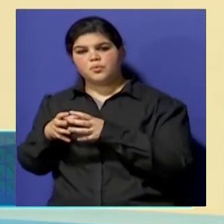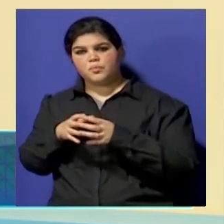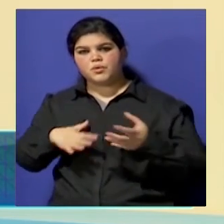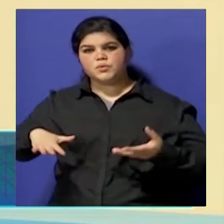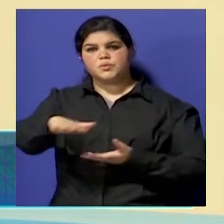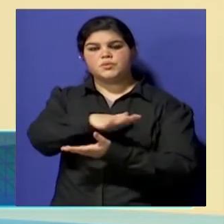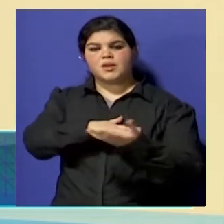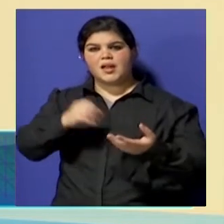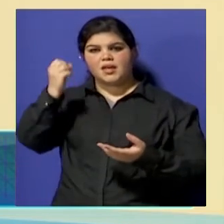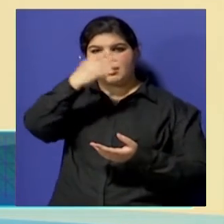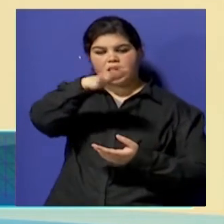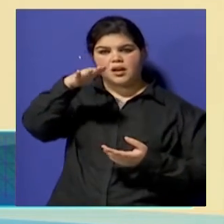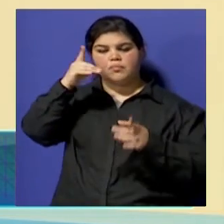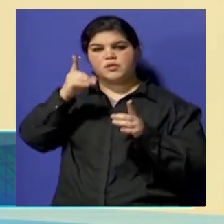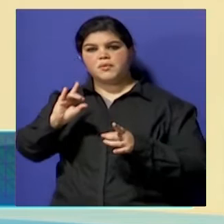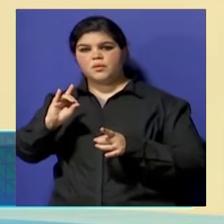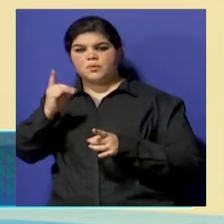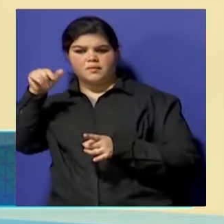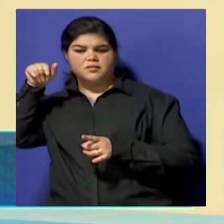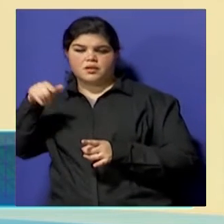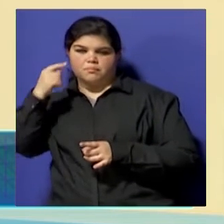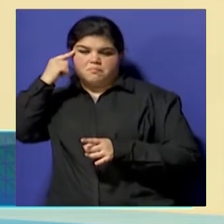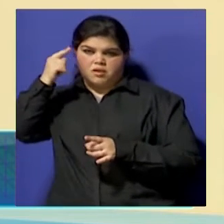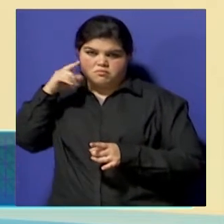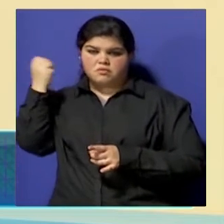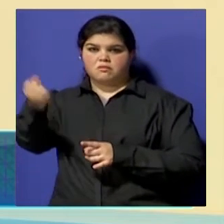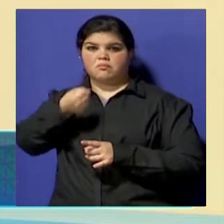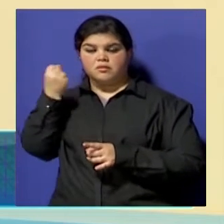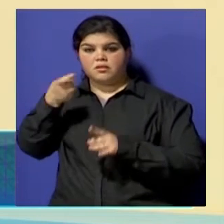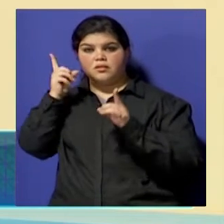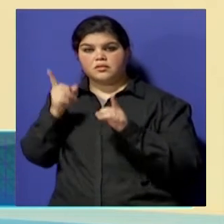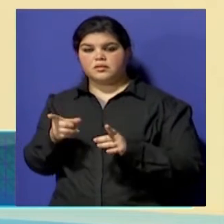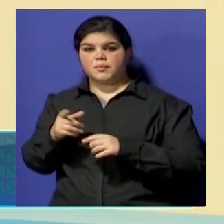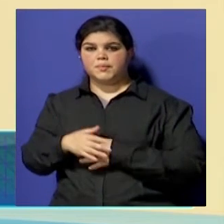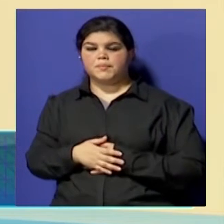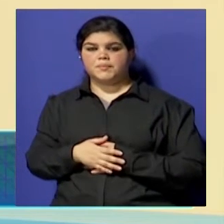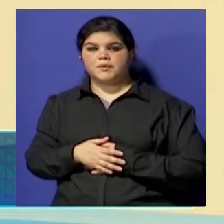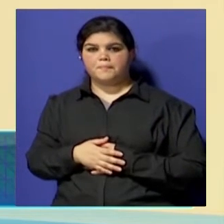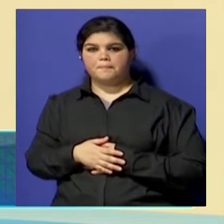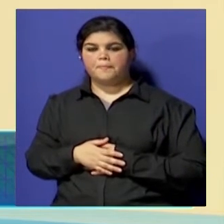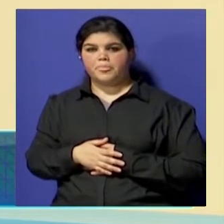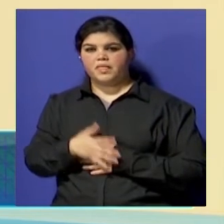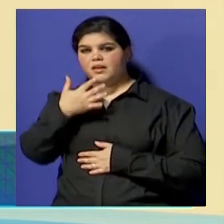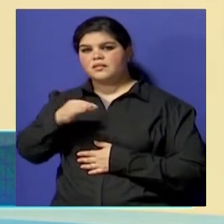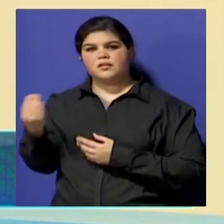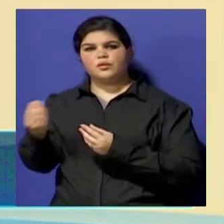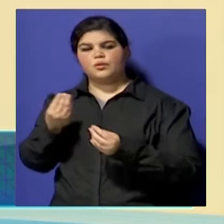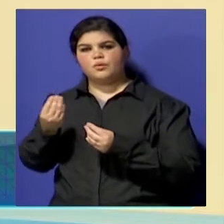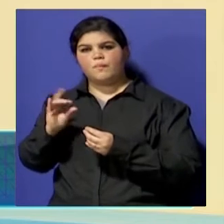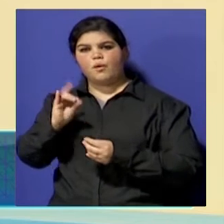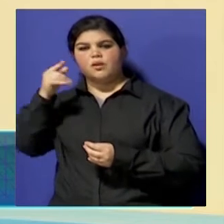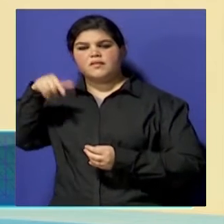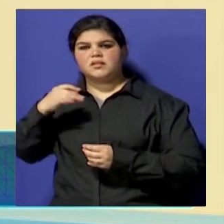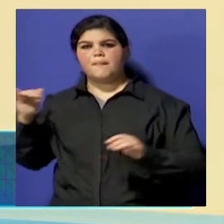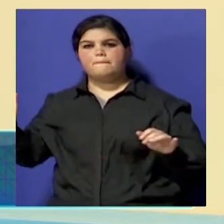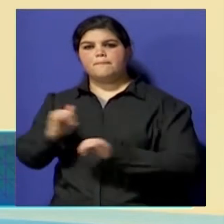pero también las universidades. En esto me parece importante la lectura que se pueden hacer, el mensaje, ¿no es cierto?